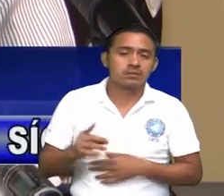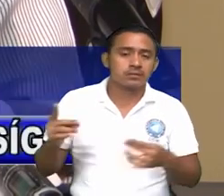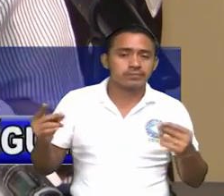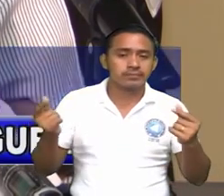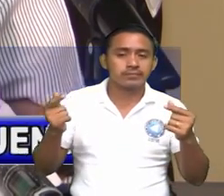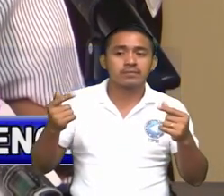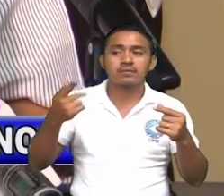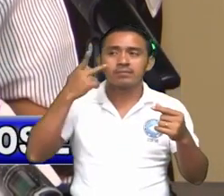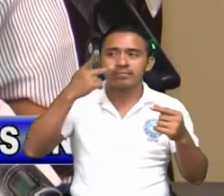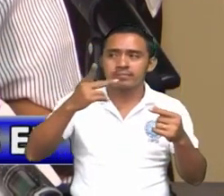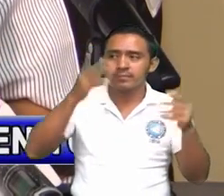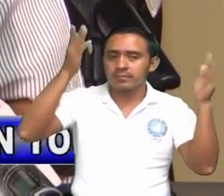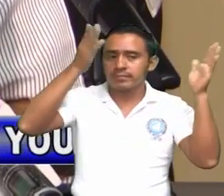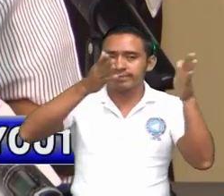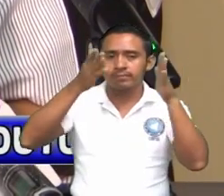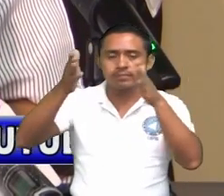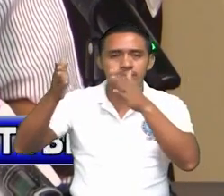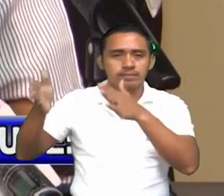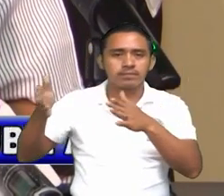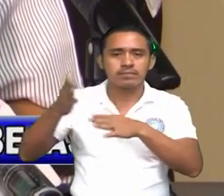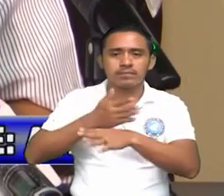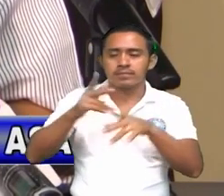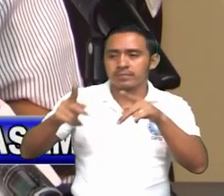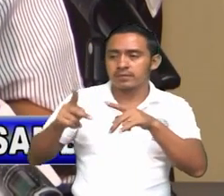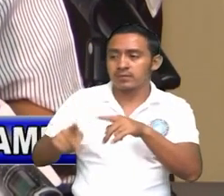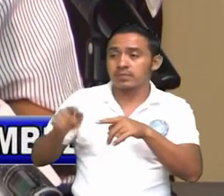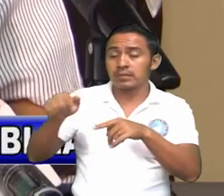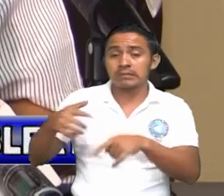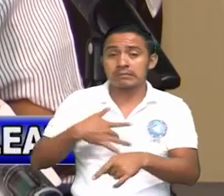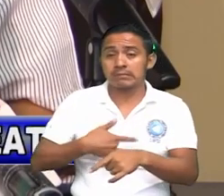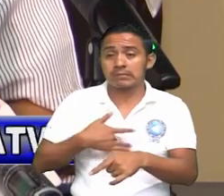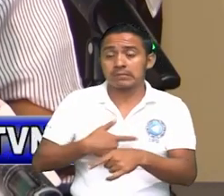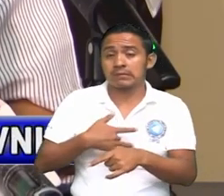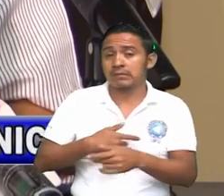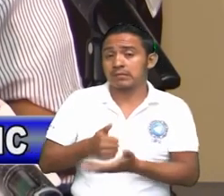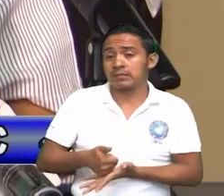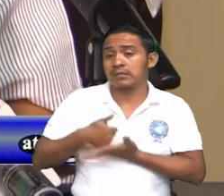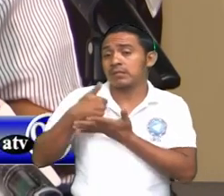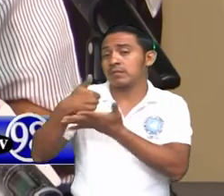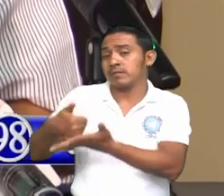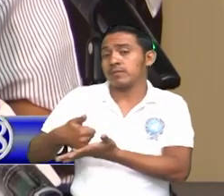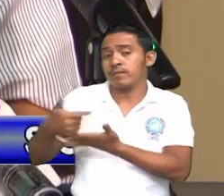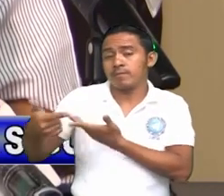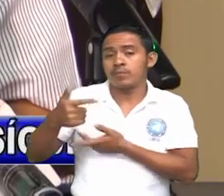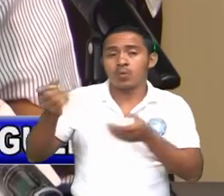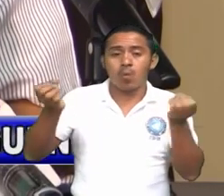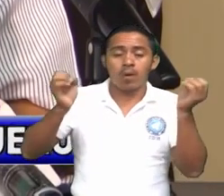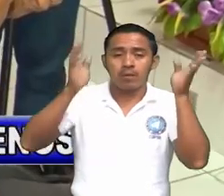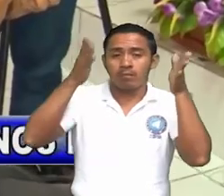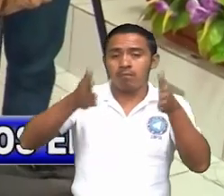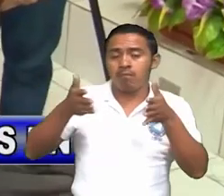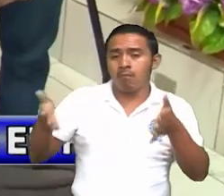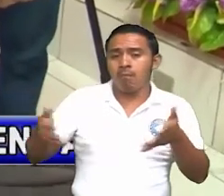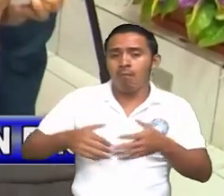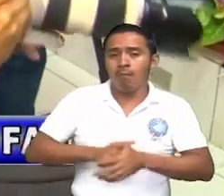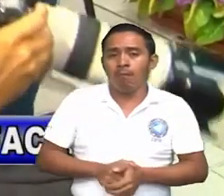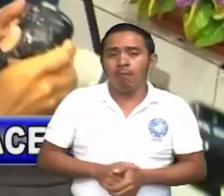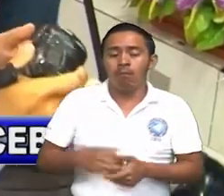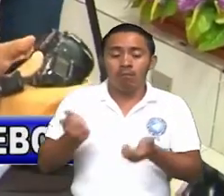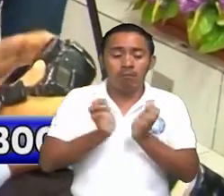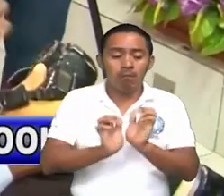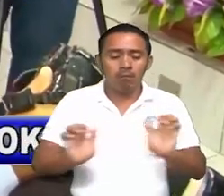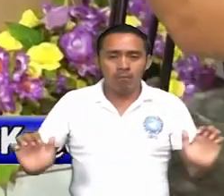pues atención a las personas que podrían pues necesitar algún tipo de ayuda o de atención, no principalmente en los